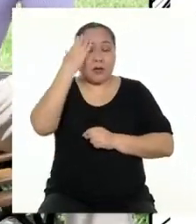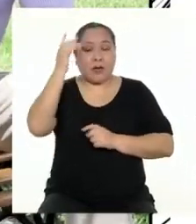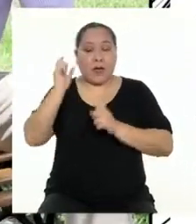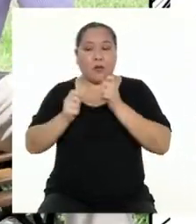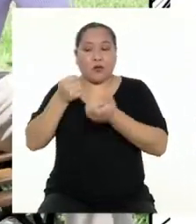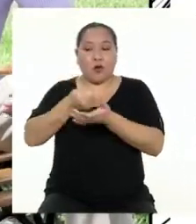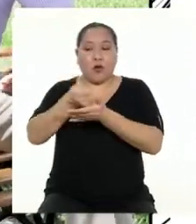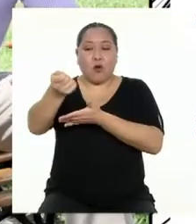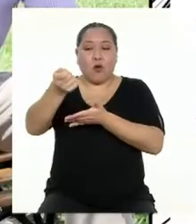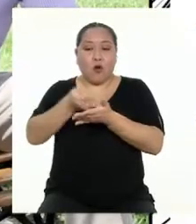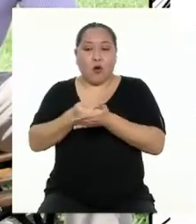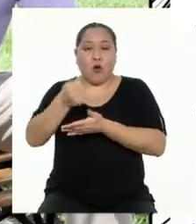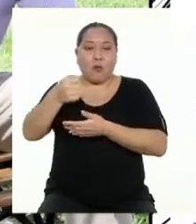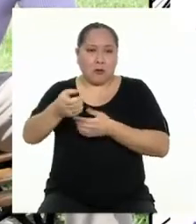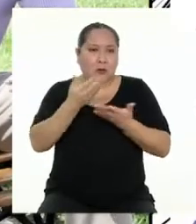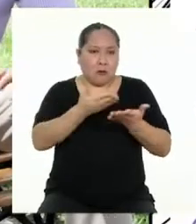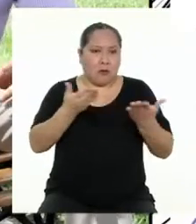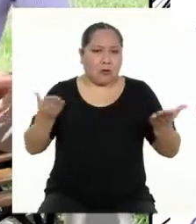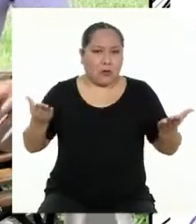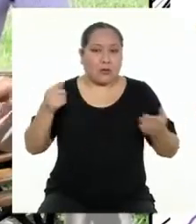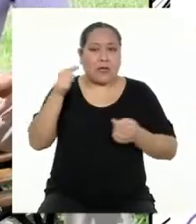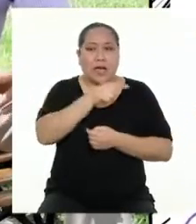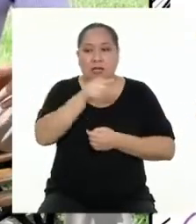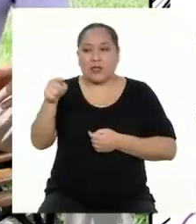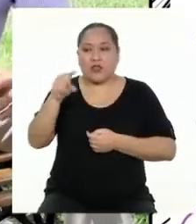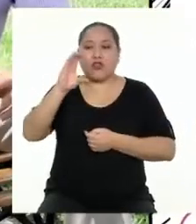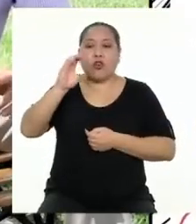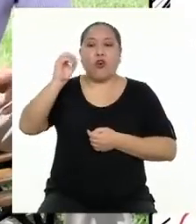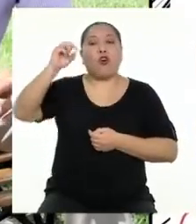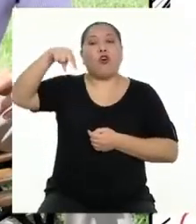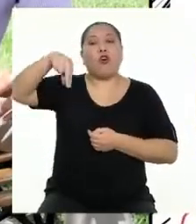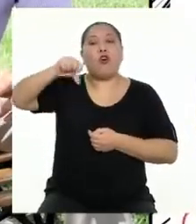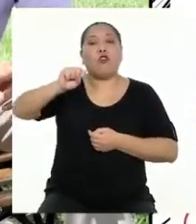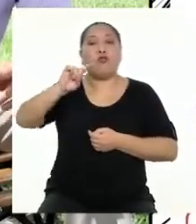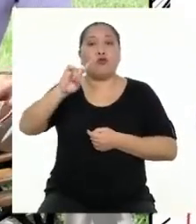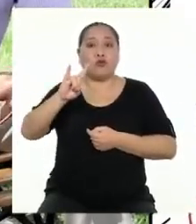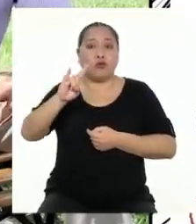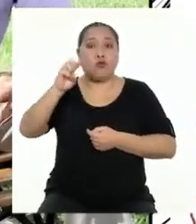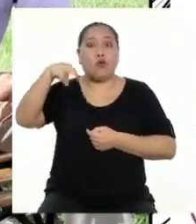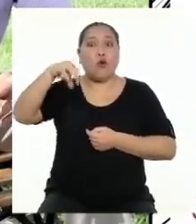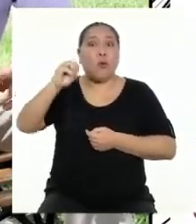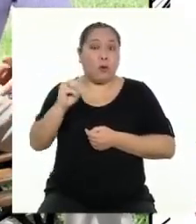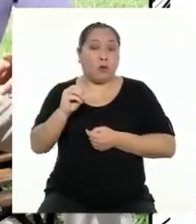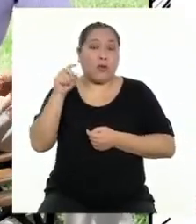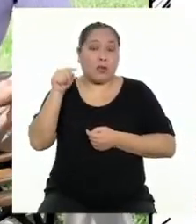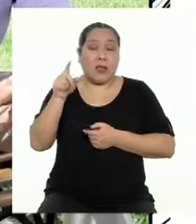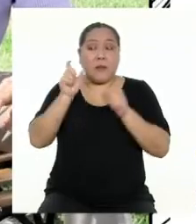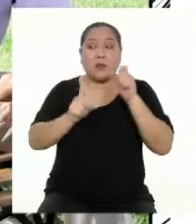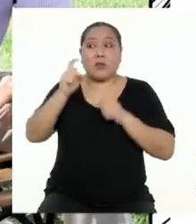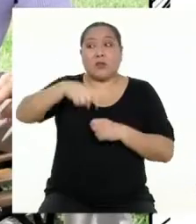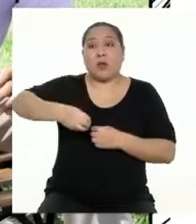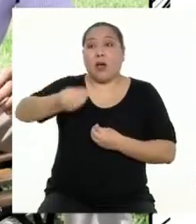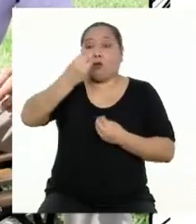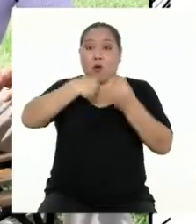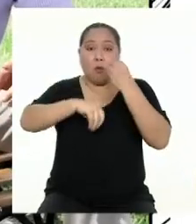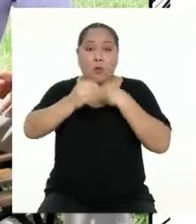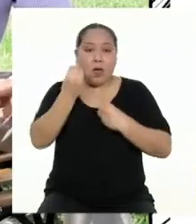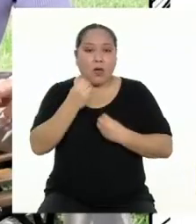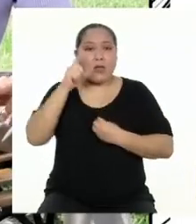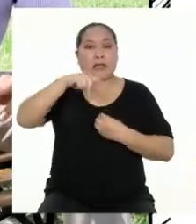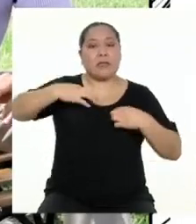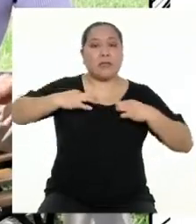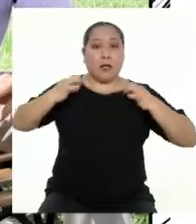A eso se le llama consumo, porque la gente necesita vestirse, necesita alimentarse,